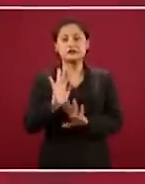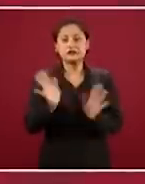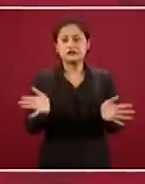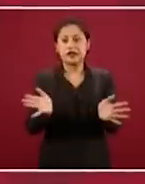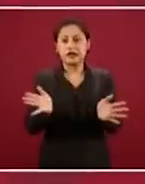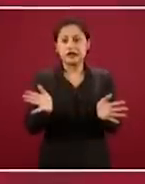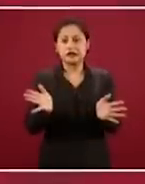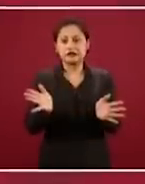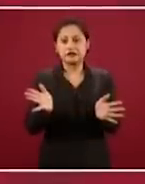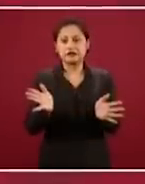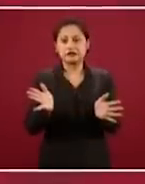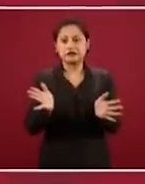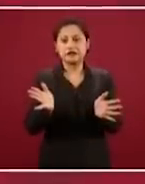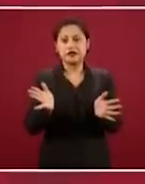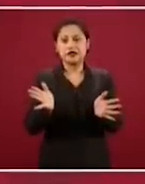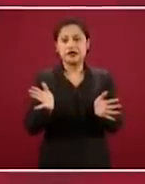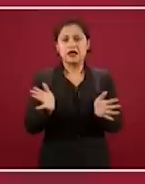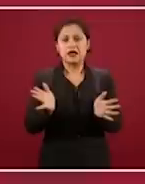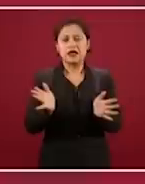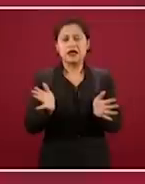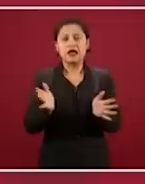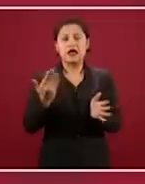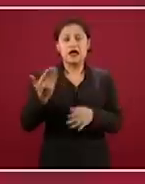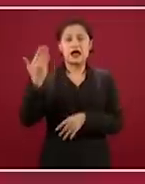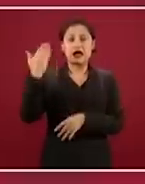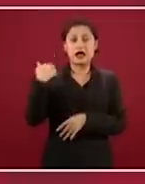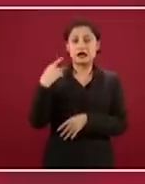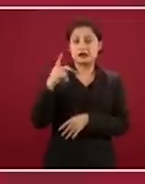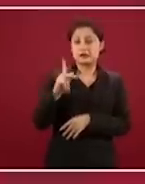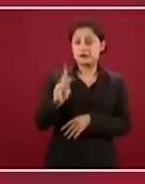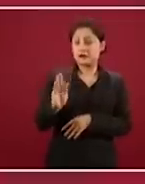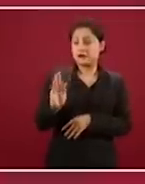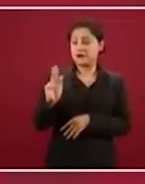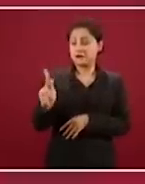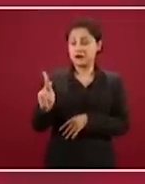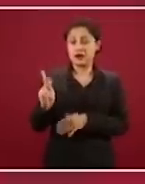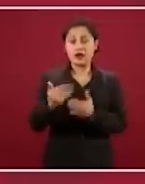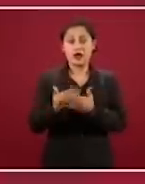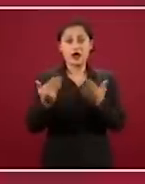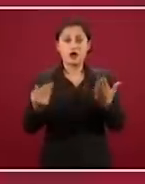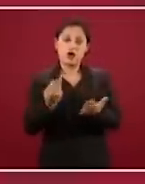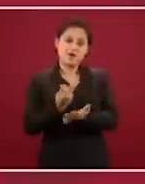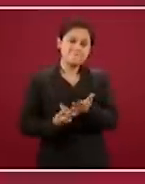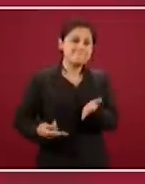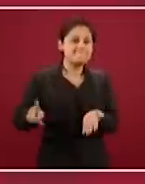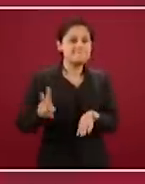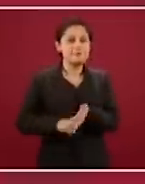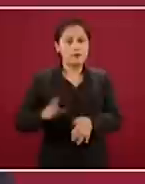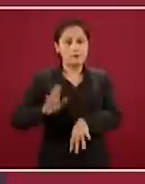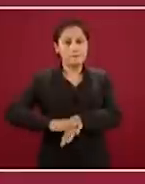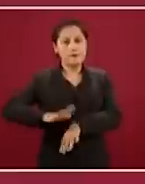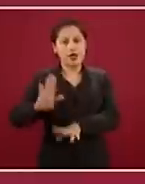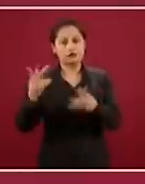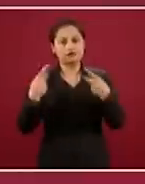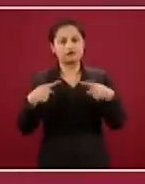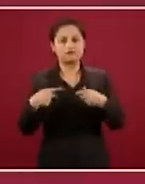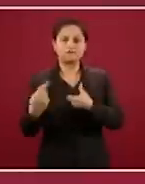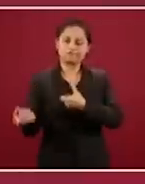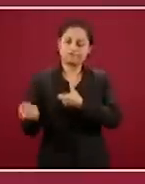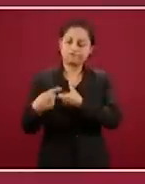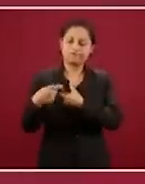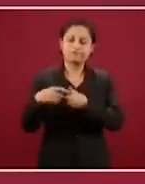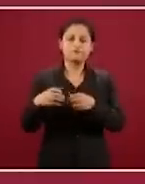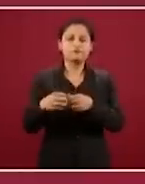el doble de los elementos que tenía la Policía Federal. Esto es muy importante.